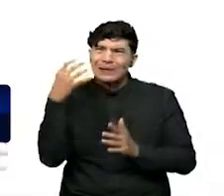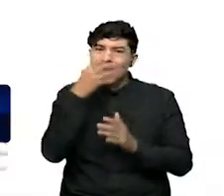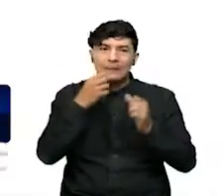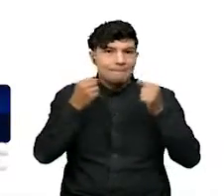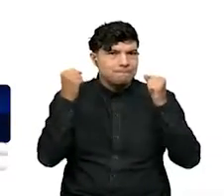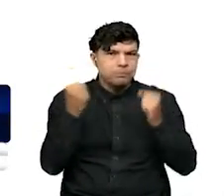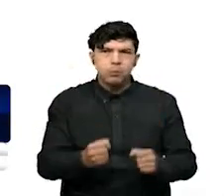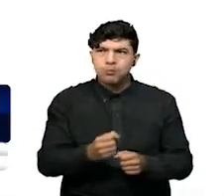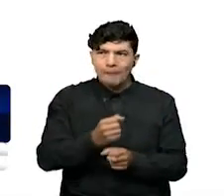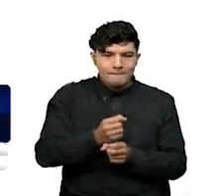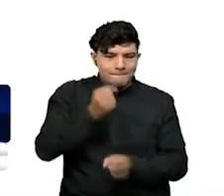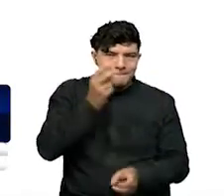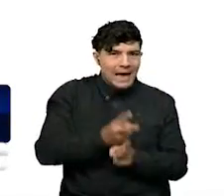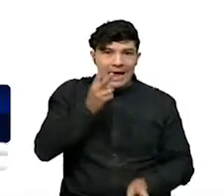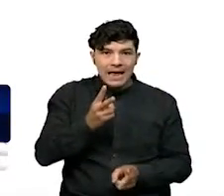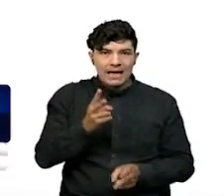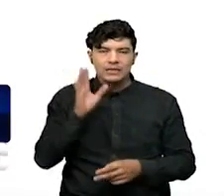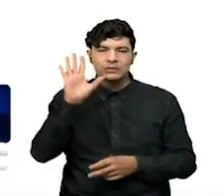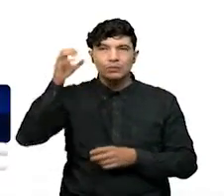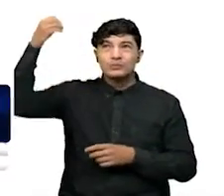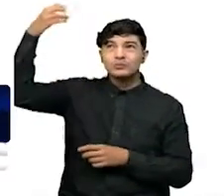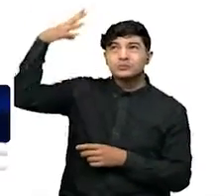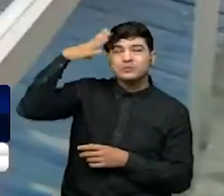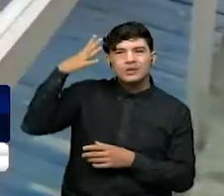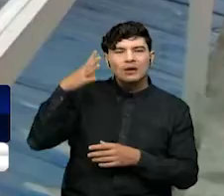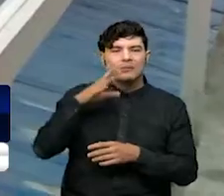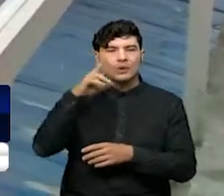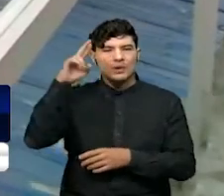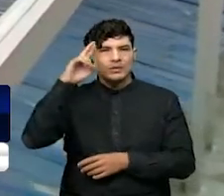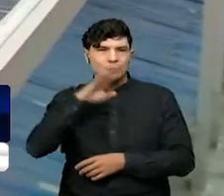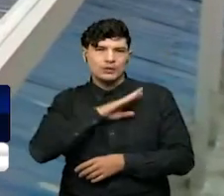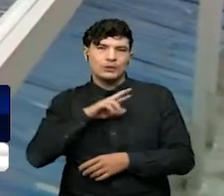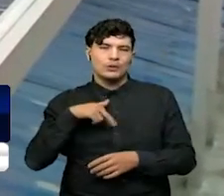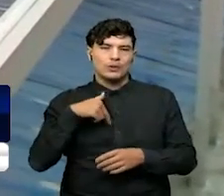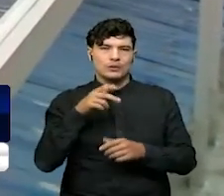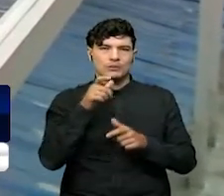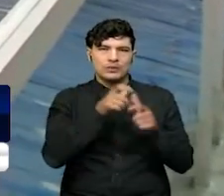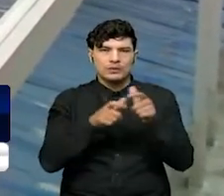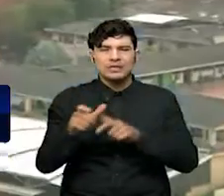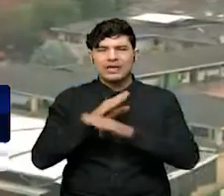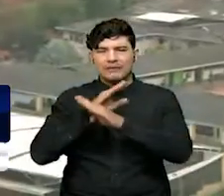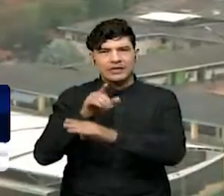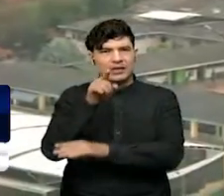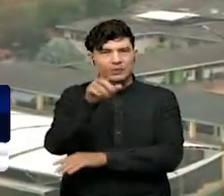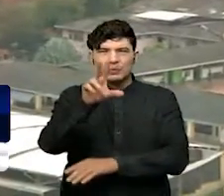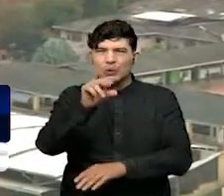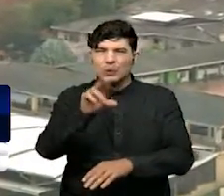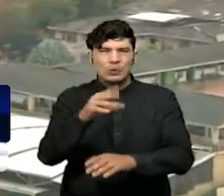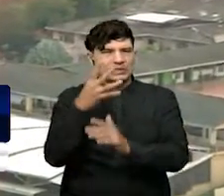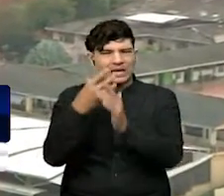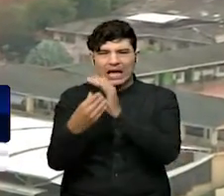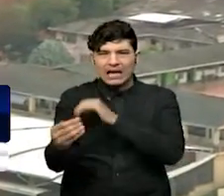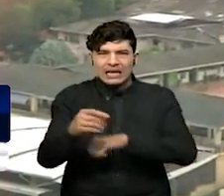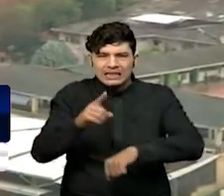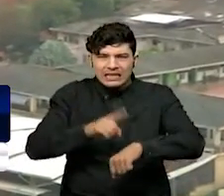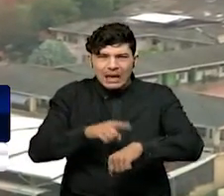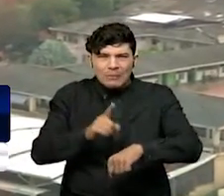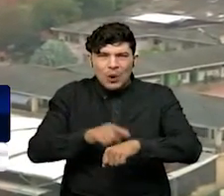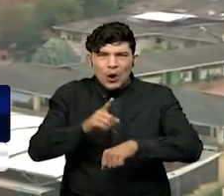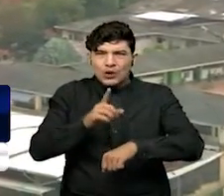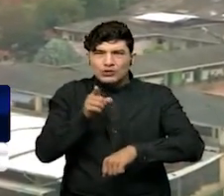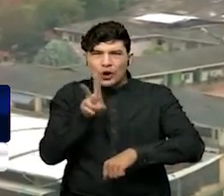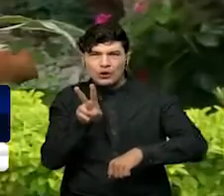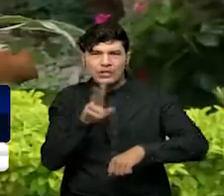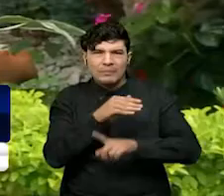peligroso en tal sentido los expertos recomiendan evitar la exposición al sol principalmente en horas del mediodía